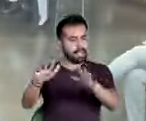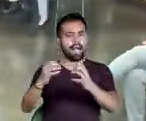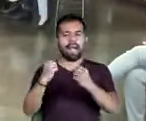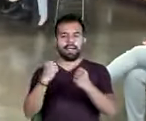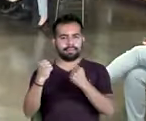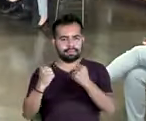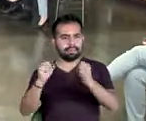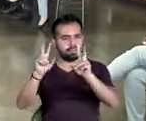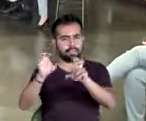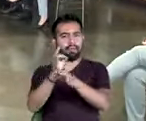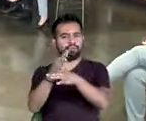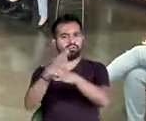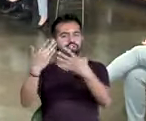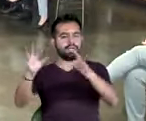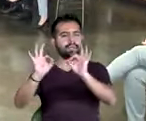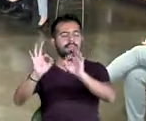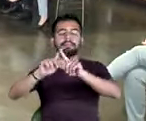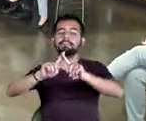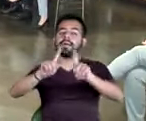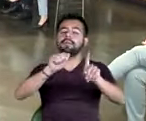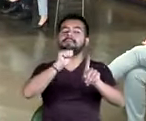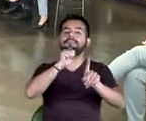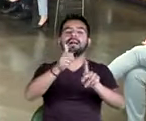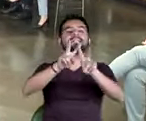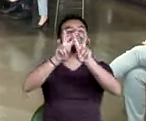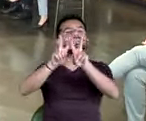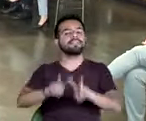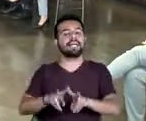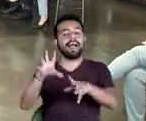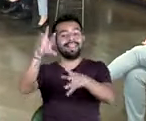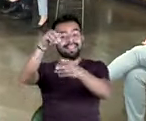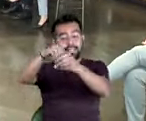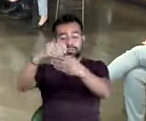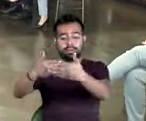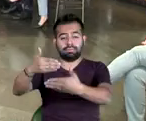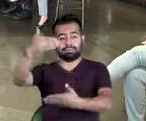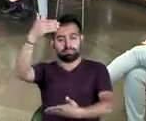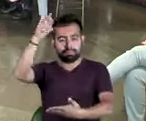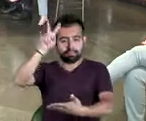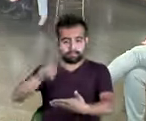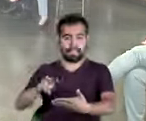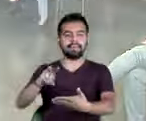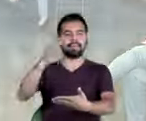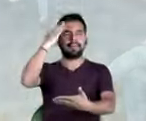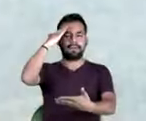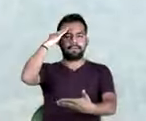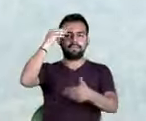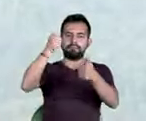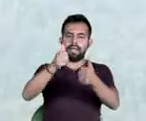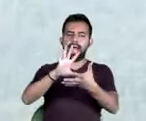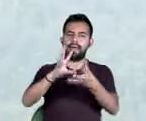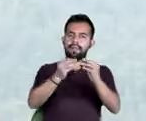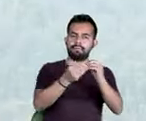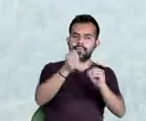evidentemente nosotros debemos revisar el contenido de ese ejercicio para saber si se adapta a lo que los quiteños votaron en